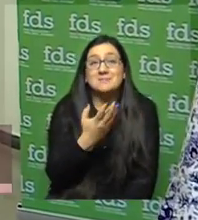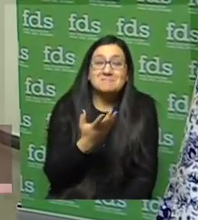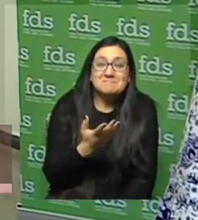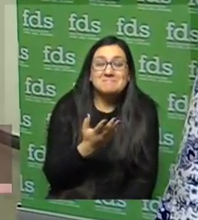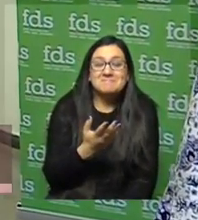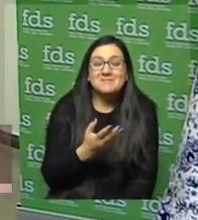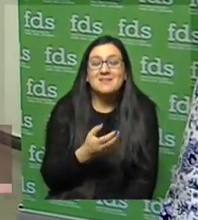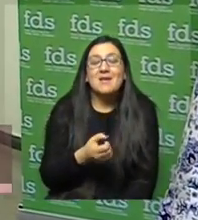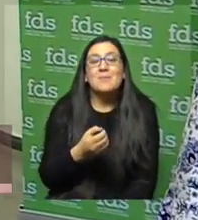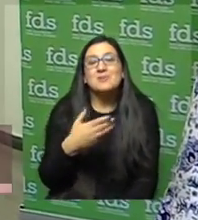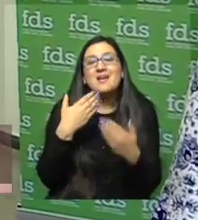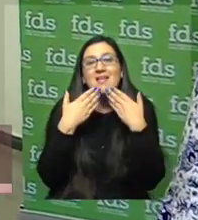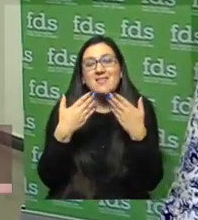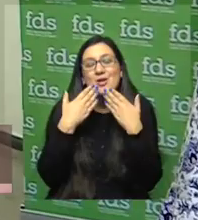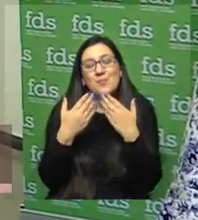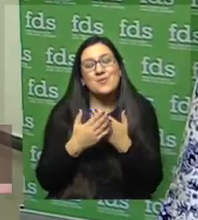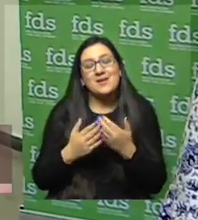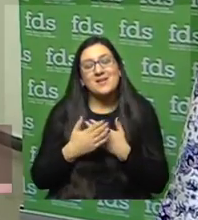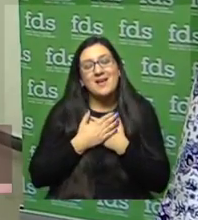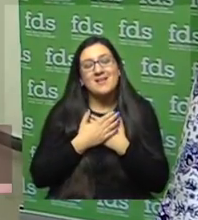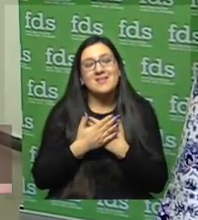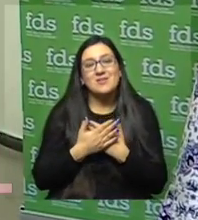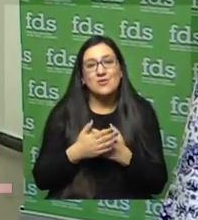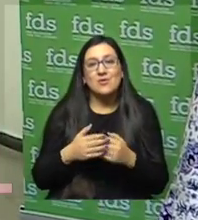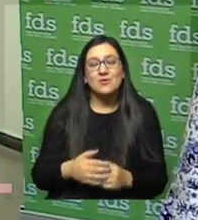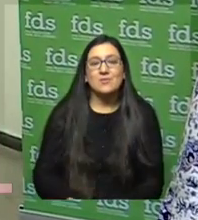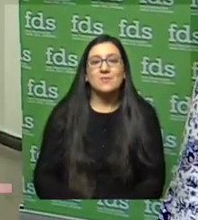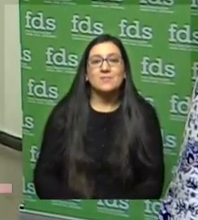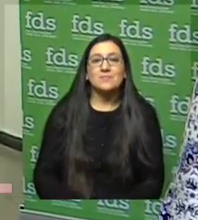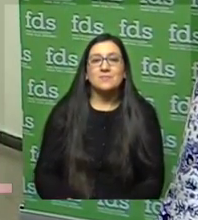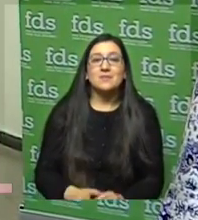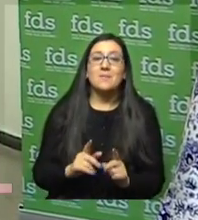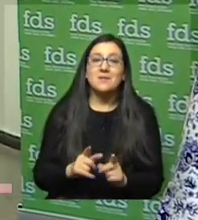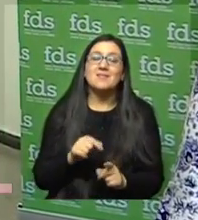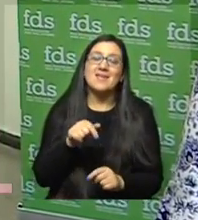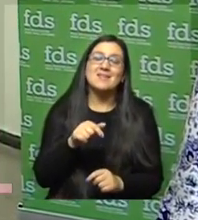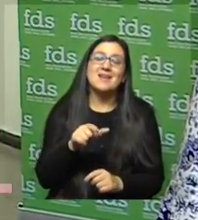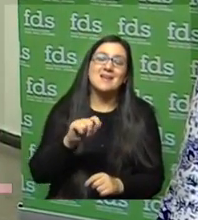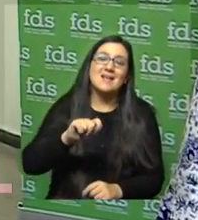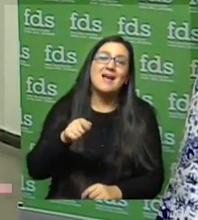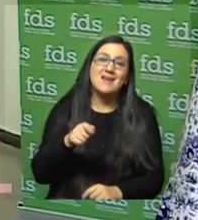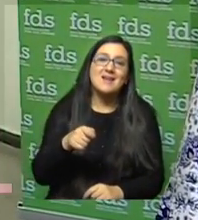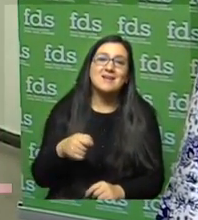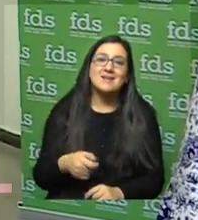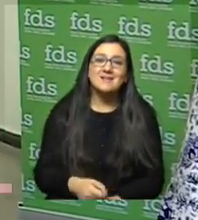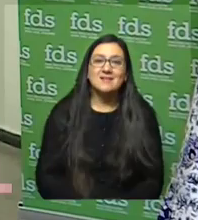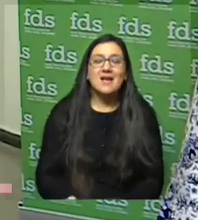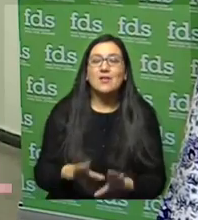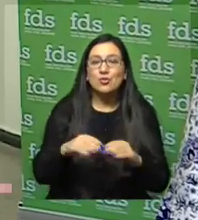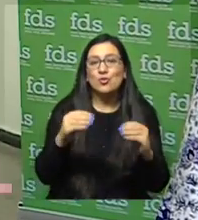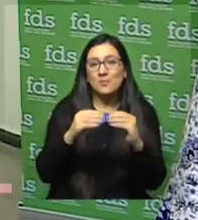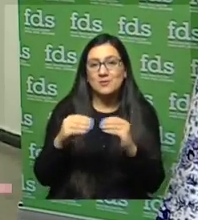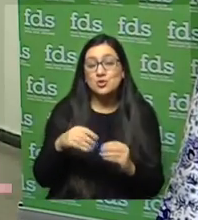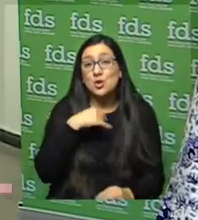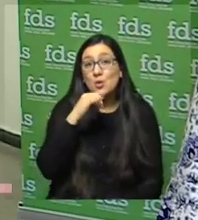el cariño, el afecto de siempre, no solo de este momento, sino también de los pasillos allí del canal, al igual que a todos los compañeros. Yo les cuento que estoy